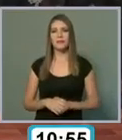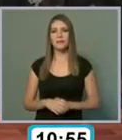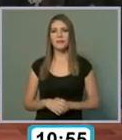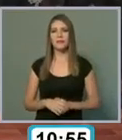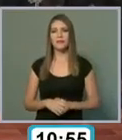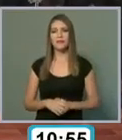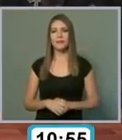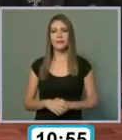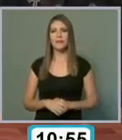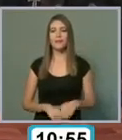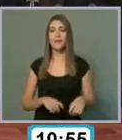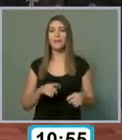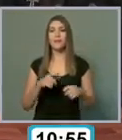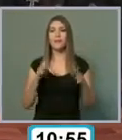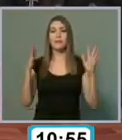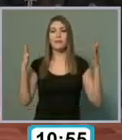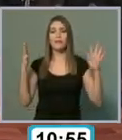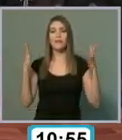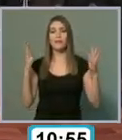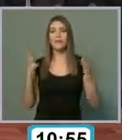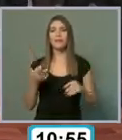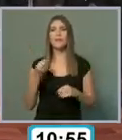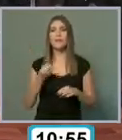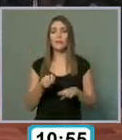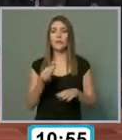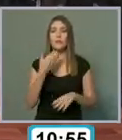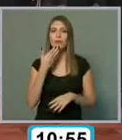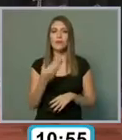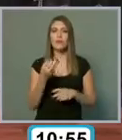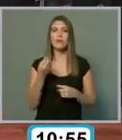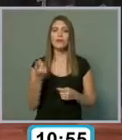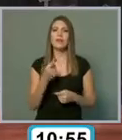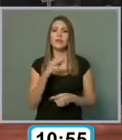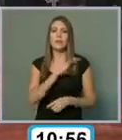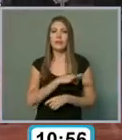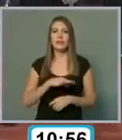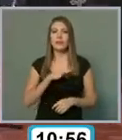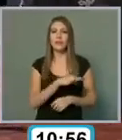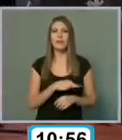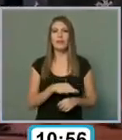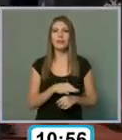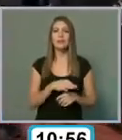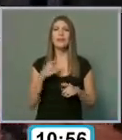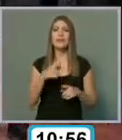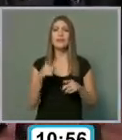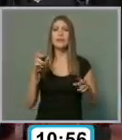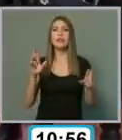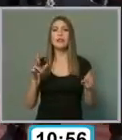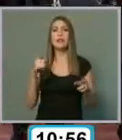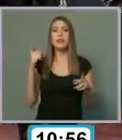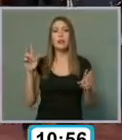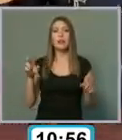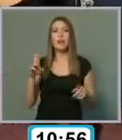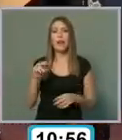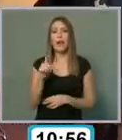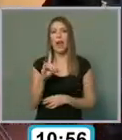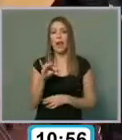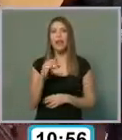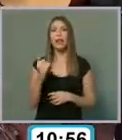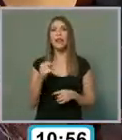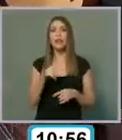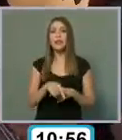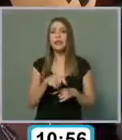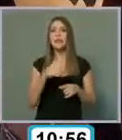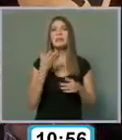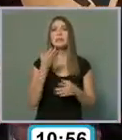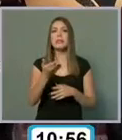¡Venga! ¡Fuerte, fuerte el aplauso! Muy bien, Muchas qué gracias. exitazo. Y bueno, ya me la sé de memoria porque en la radio y en el programa lo ponen y lo piden muchísimo. No, pues qué